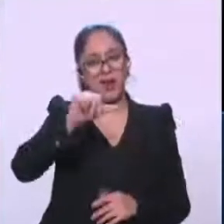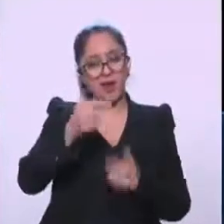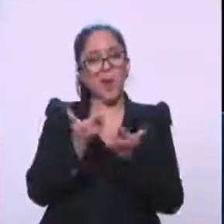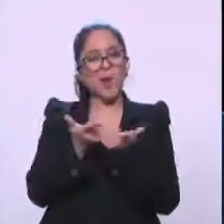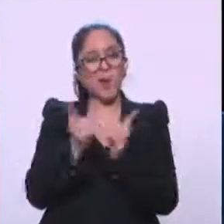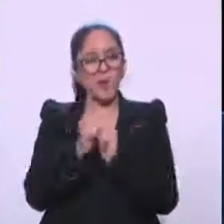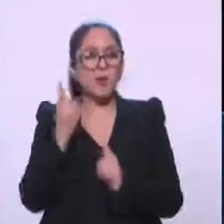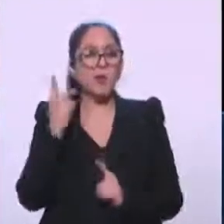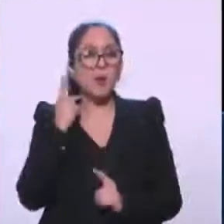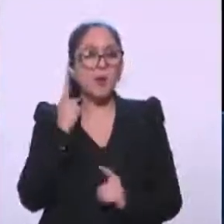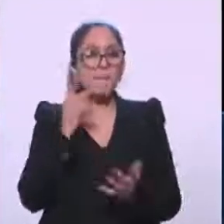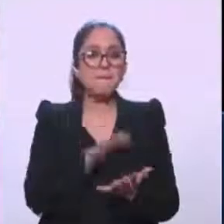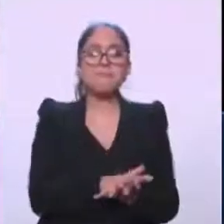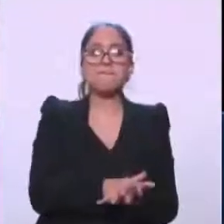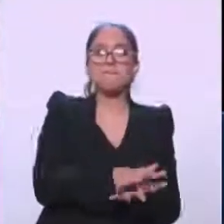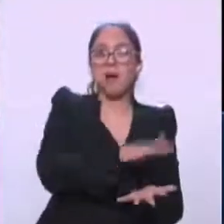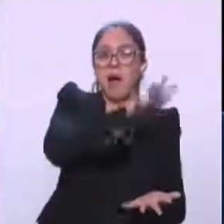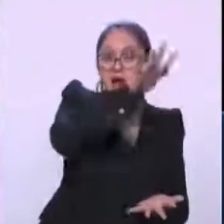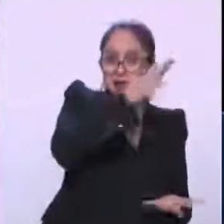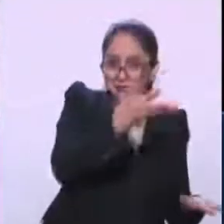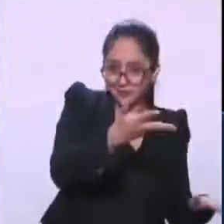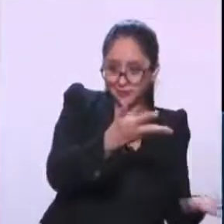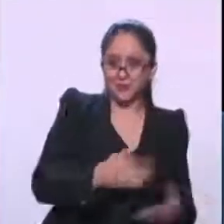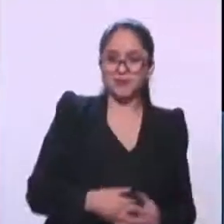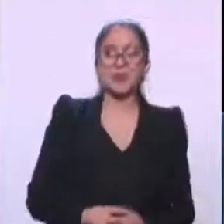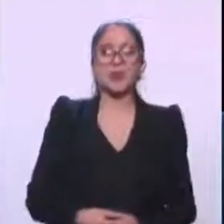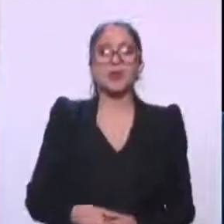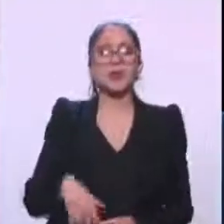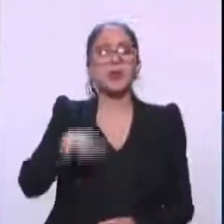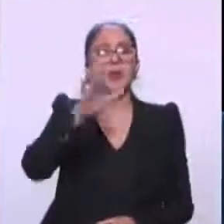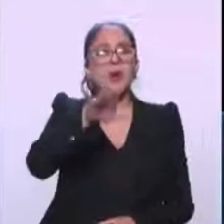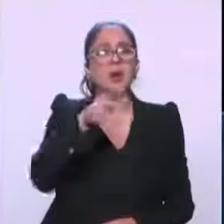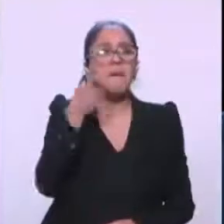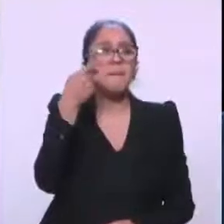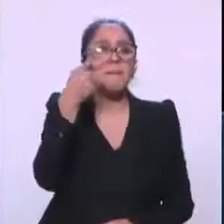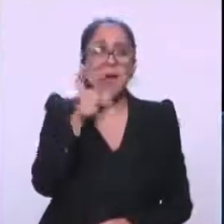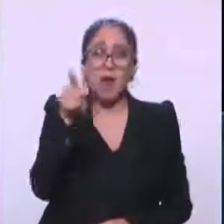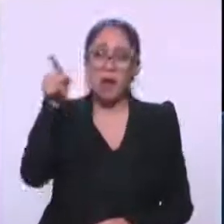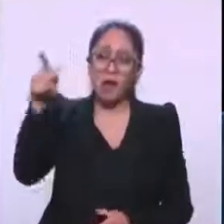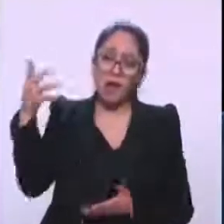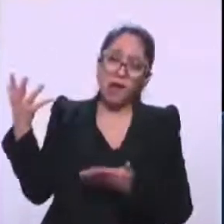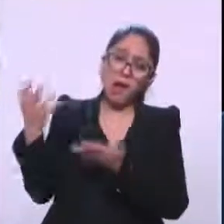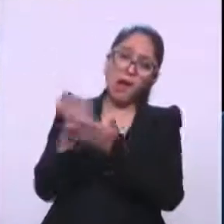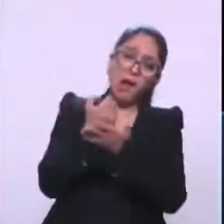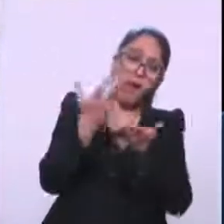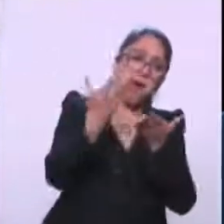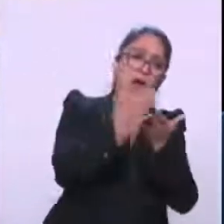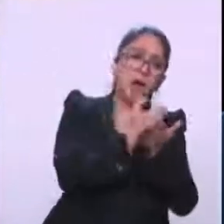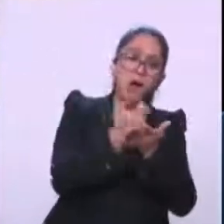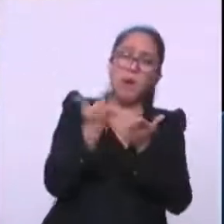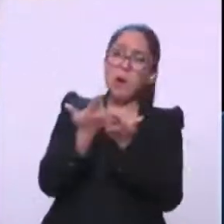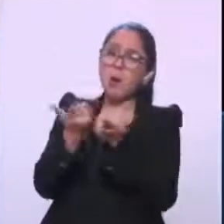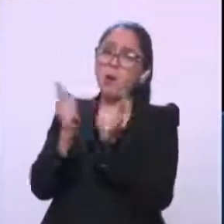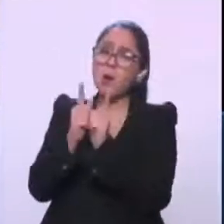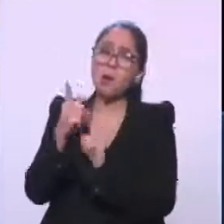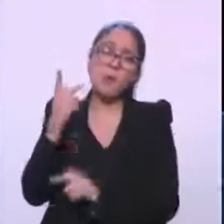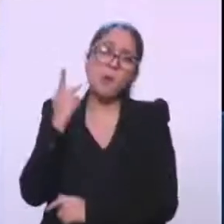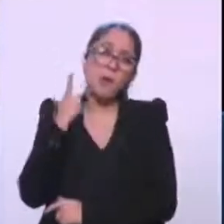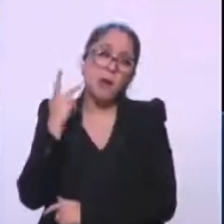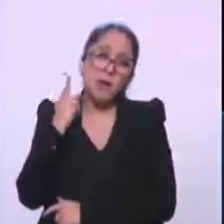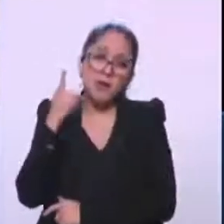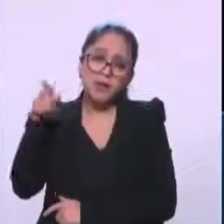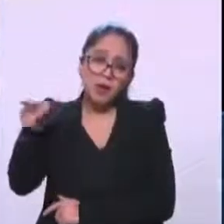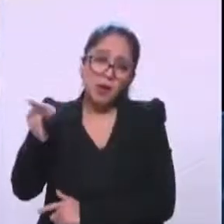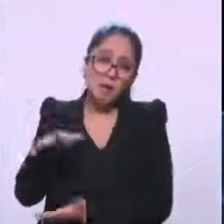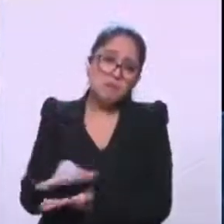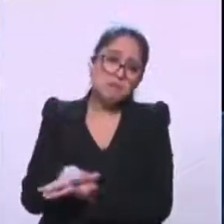necesariamente pues una alternancia en los partidos que llevan ya muchas décadas gobernando. Es decir, como es Querétaro. Solamente